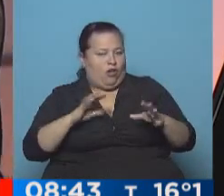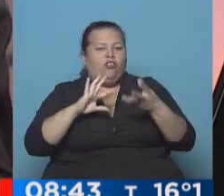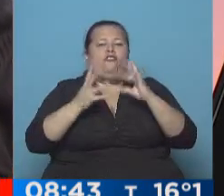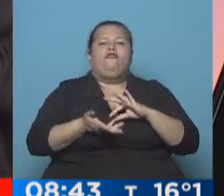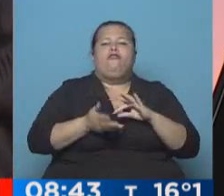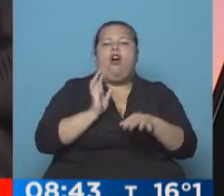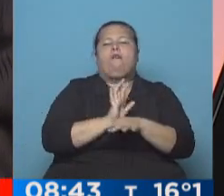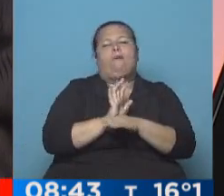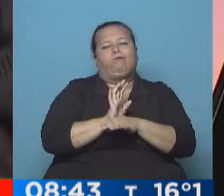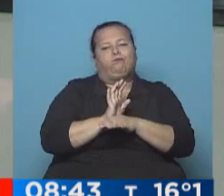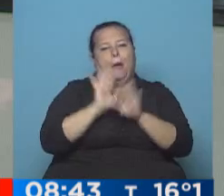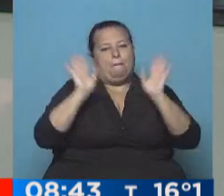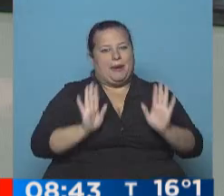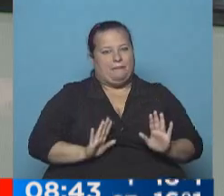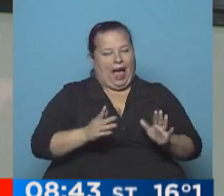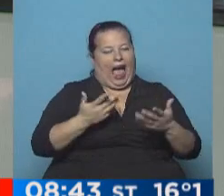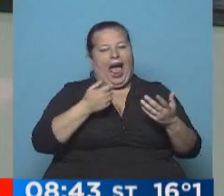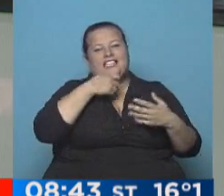una preparación